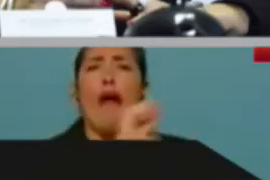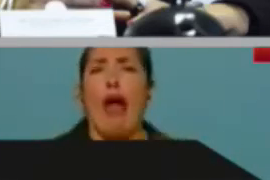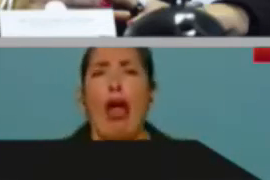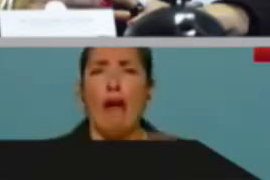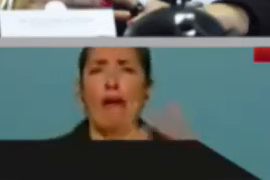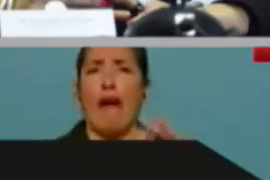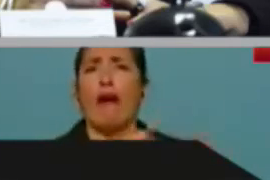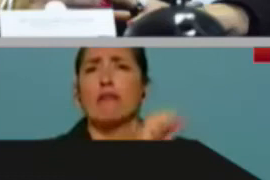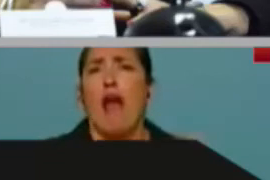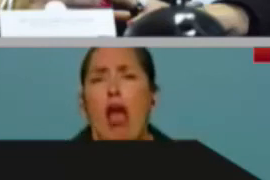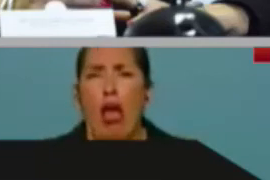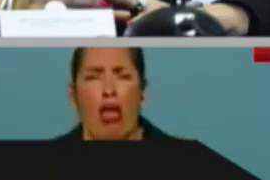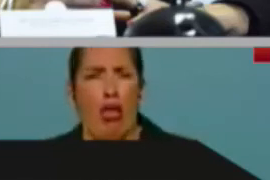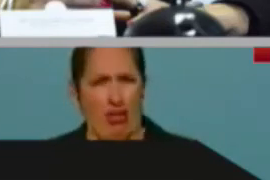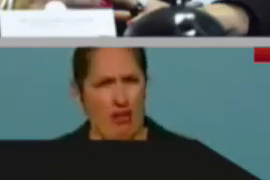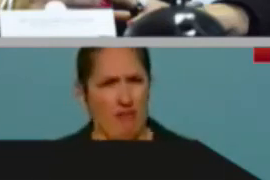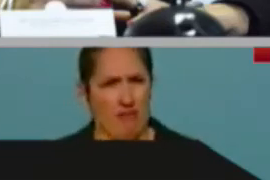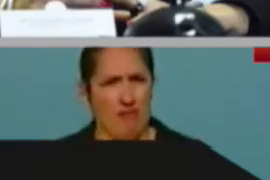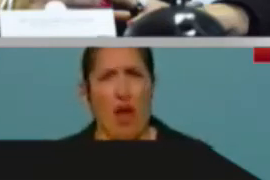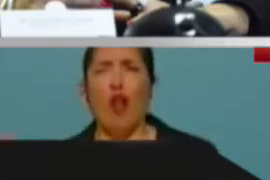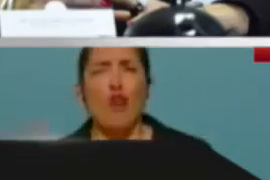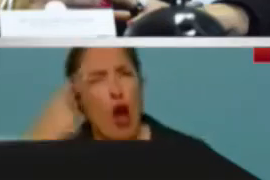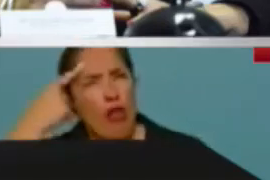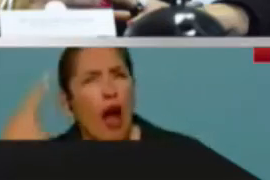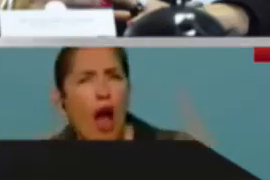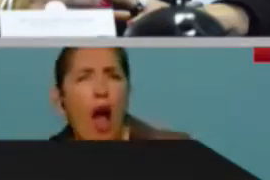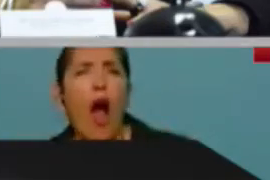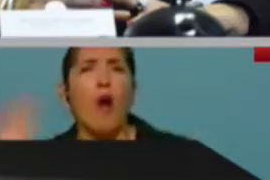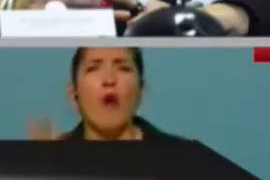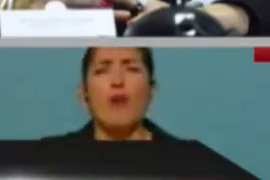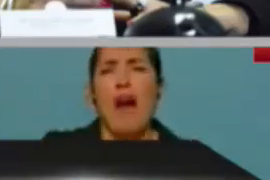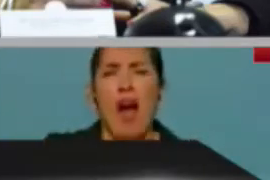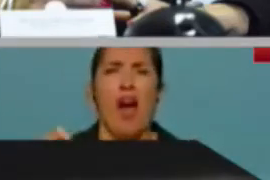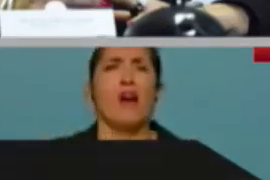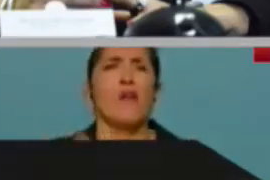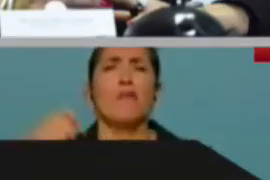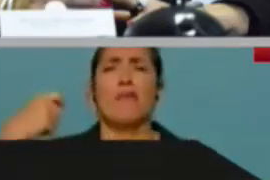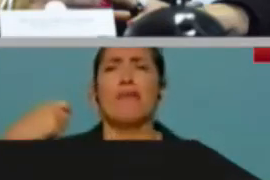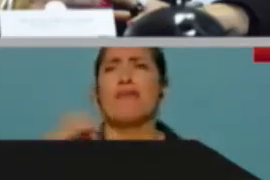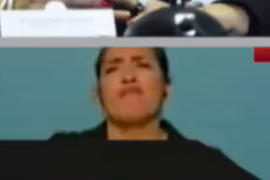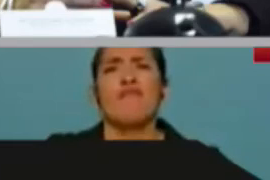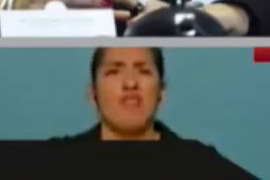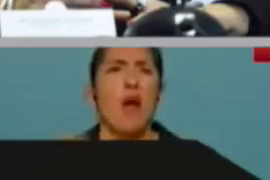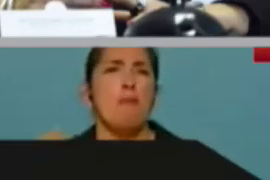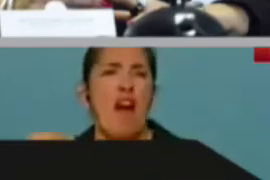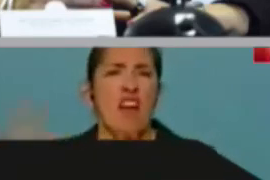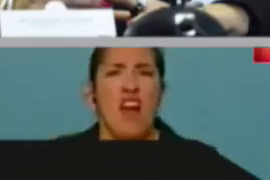un programa que tenga que ver con deconstruir las masculinidades en la República Argentina.